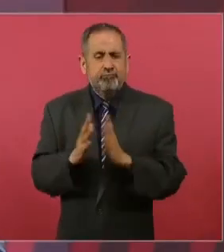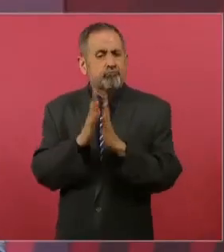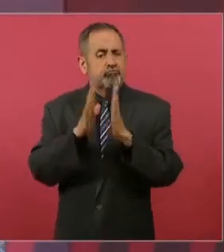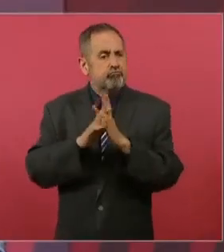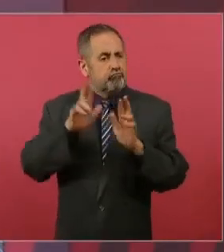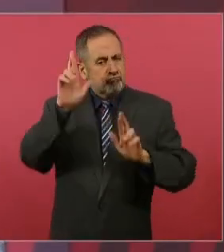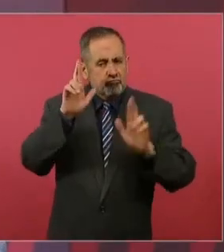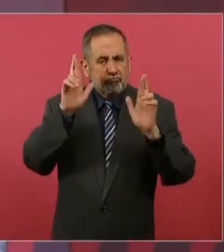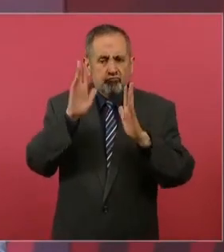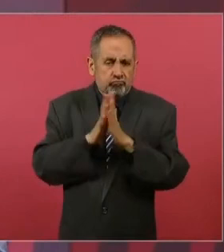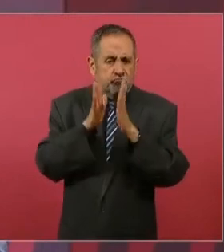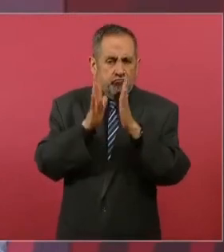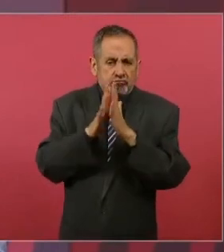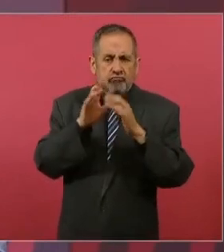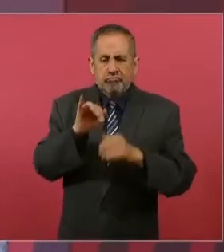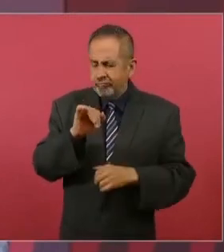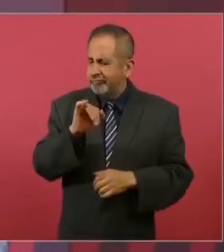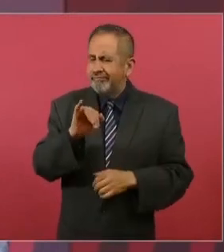Todos